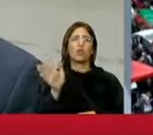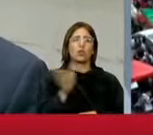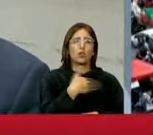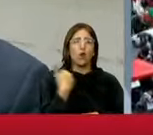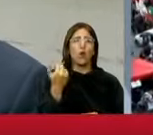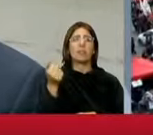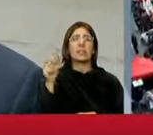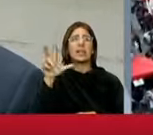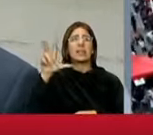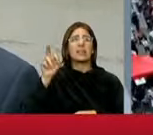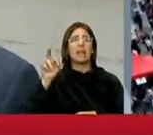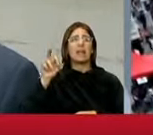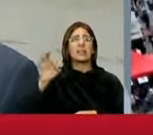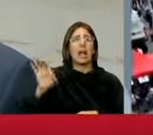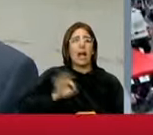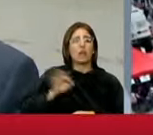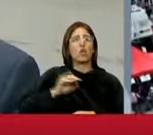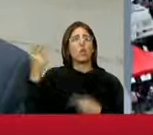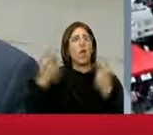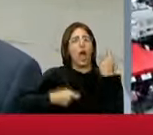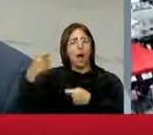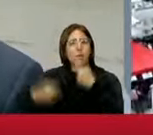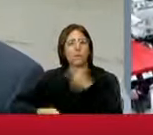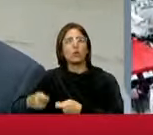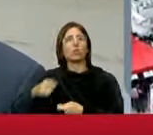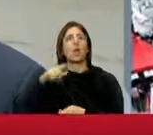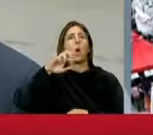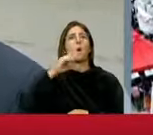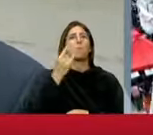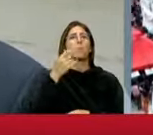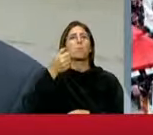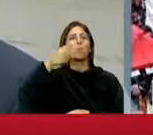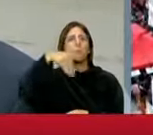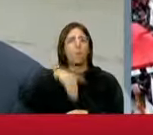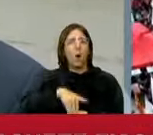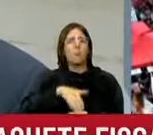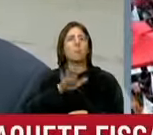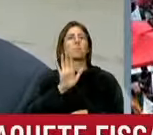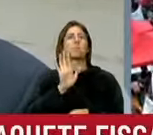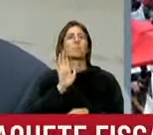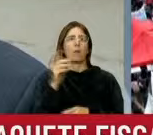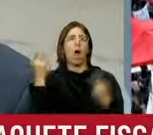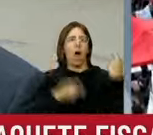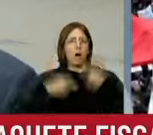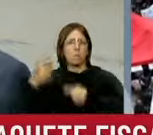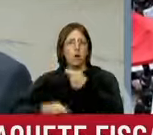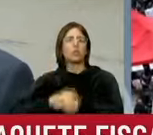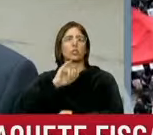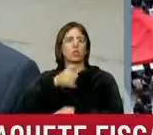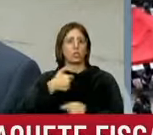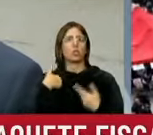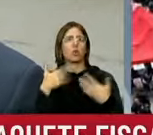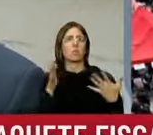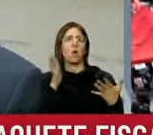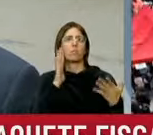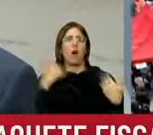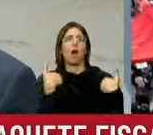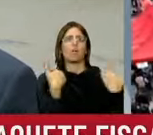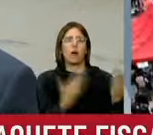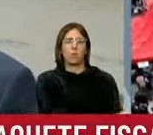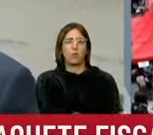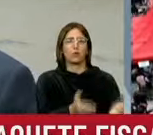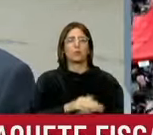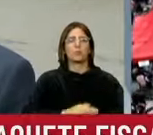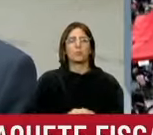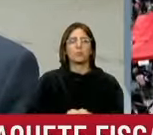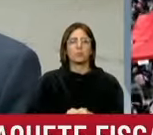Jornadas largas, largas, largas. Sí. De 30, 35 horas sí, seguidas. Yo ¿no? calculo que mañana vamos a seguir hablando de esto. Sí, sí, claro, ¿no? Obviamente.